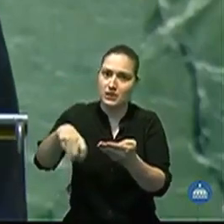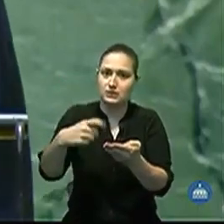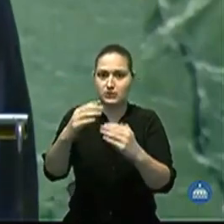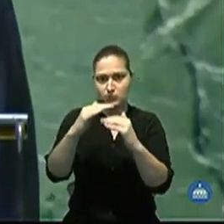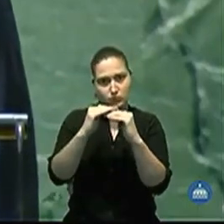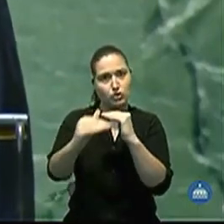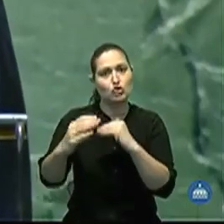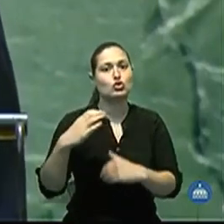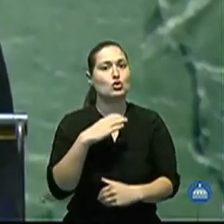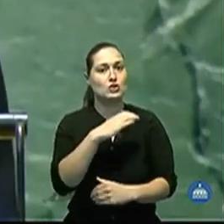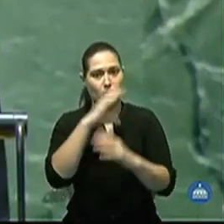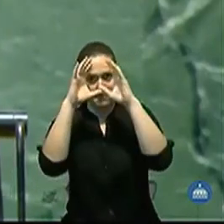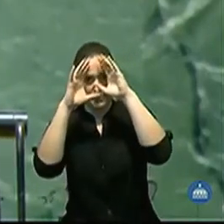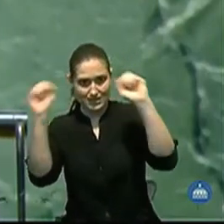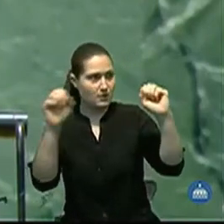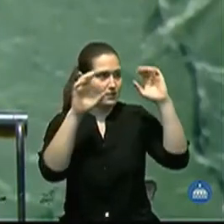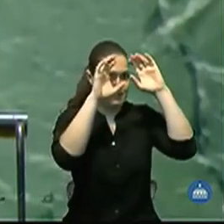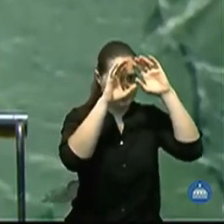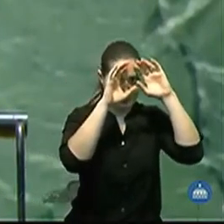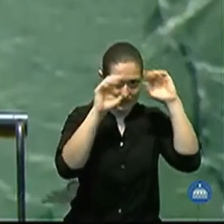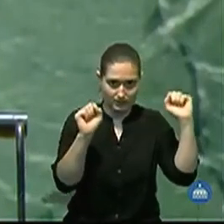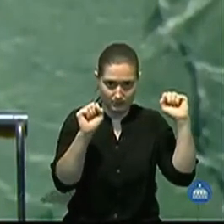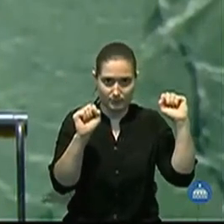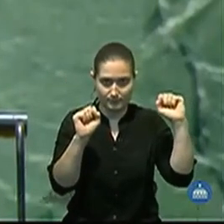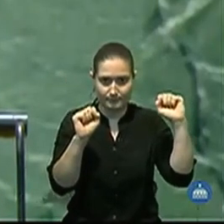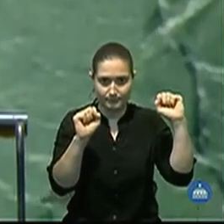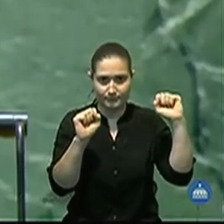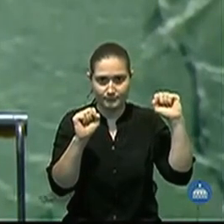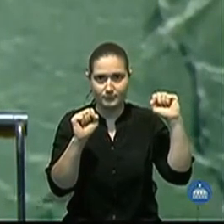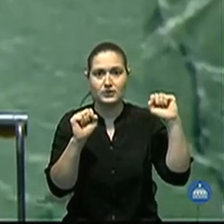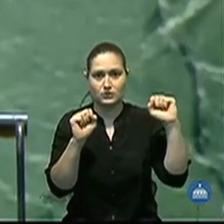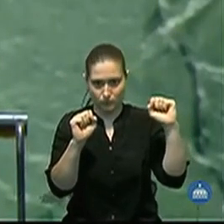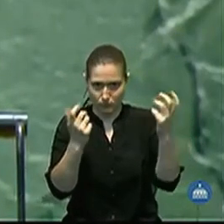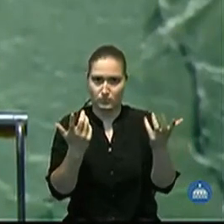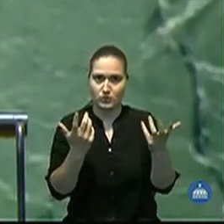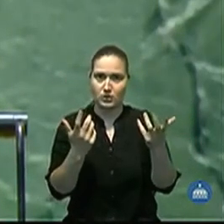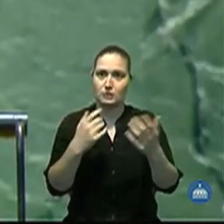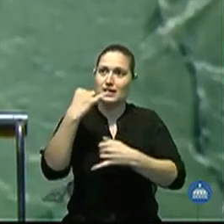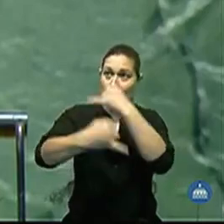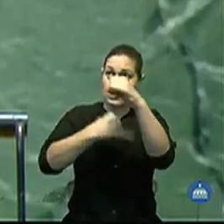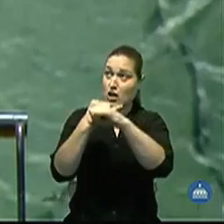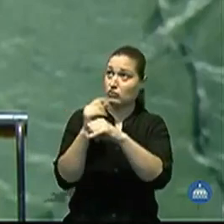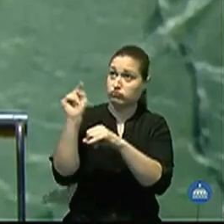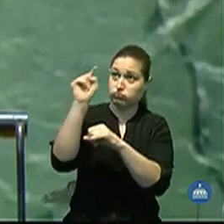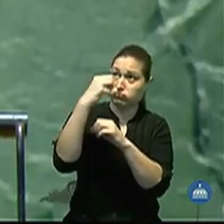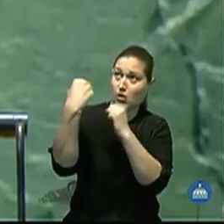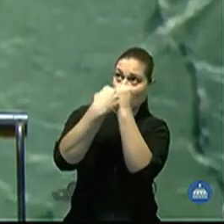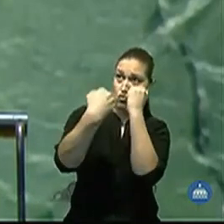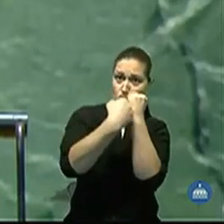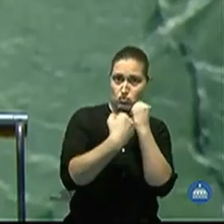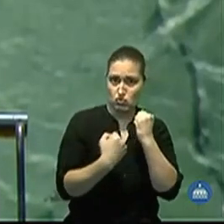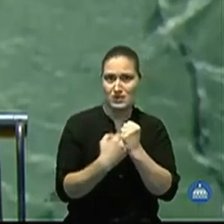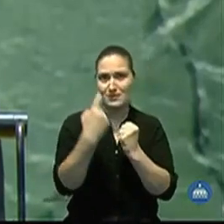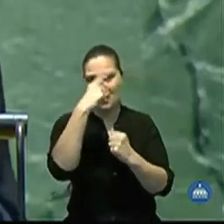Consejo Presidencial de Transición y la llegada de la Misión Multinacional de Apoyo a la Seguridad en Haití.